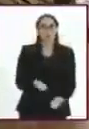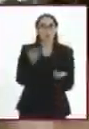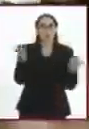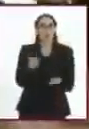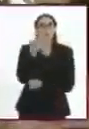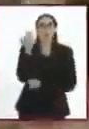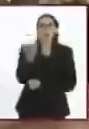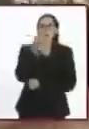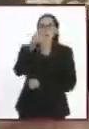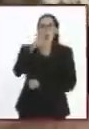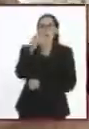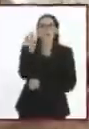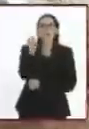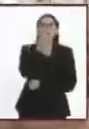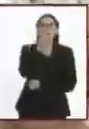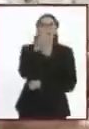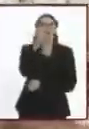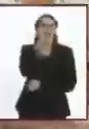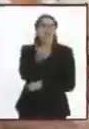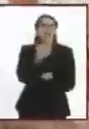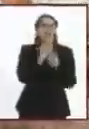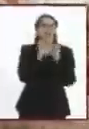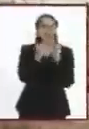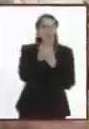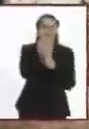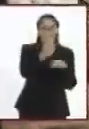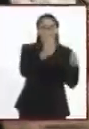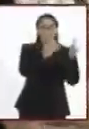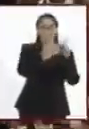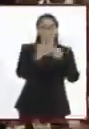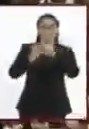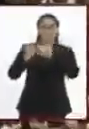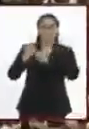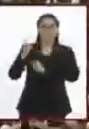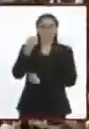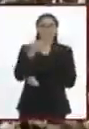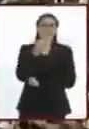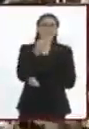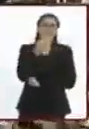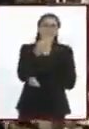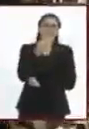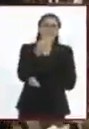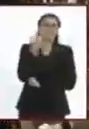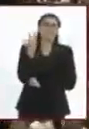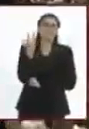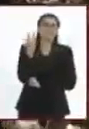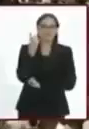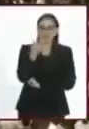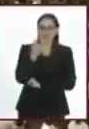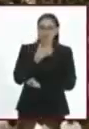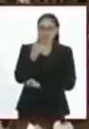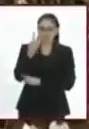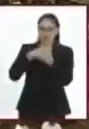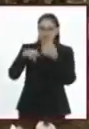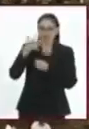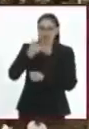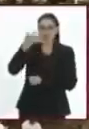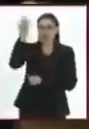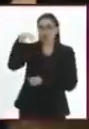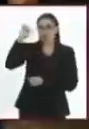escuela. Pues estas, como muchas otras expresiones que forman parte de nuestra cultura, tienen su origen en la época